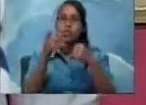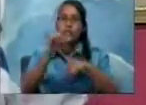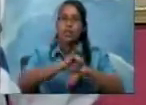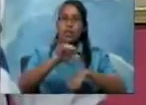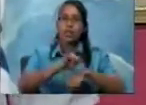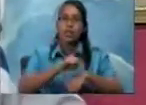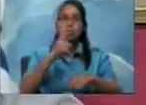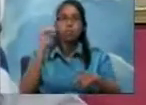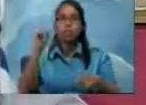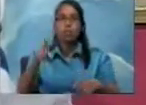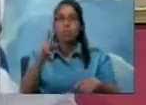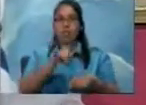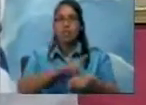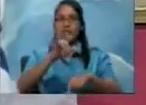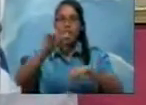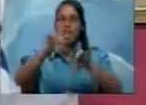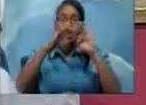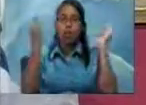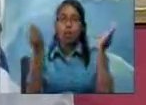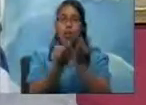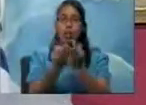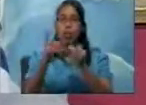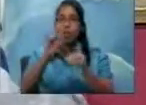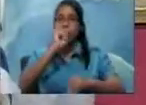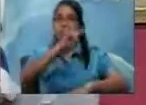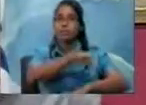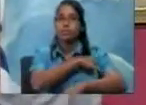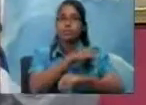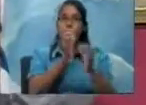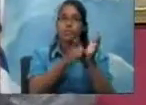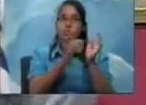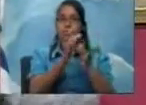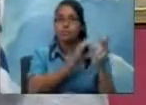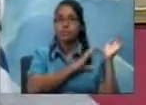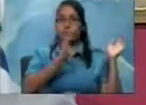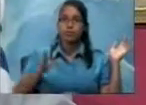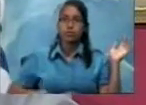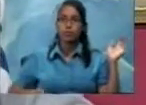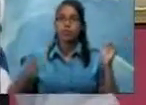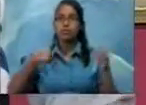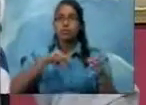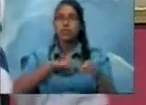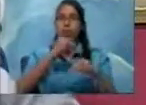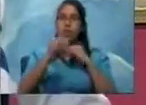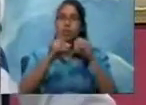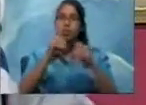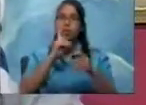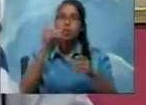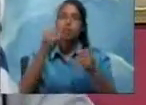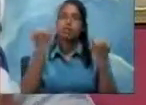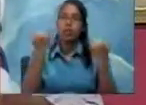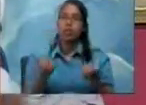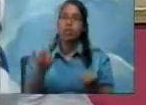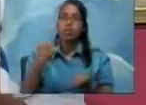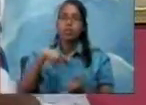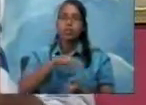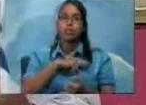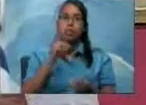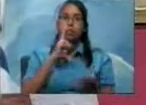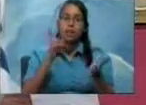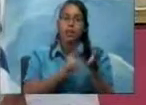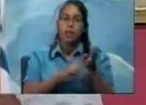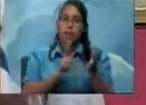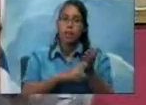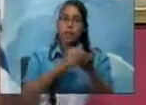el hogar en la universidad el señor Jesucristo nos hace esa pregunta ahora a nosotros verdaderamente